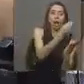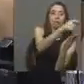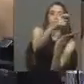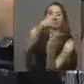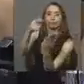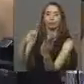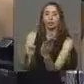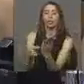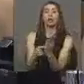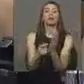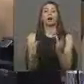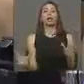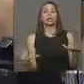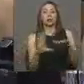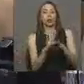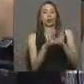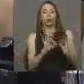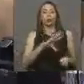con lo que el país necesita.